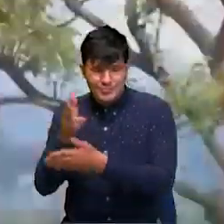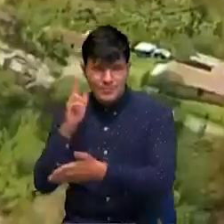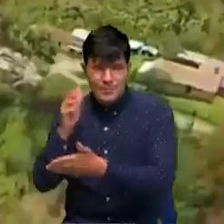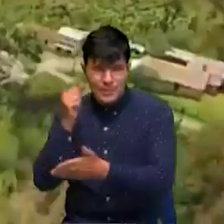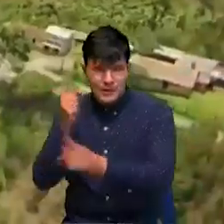este hecho